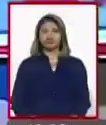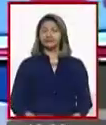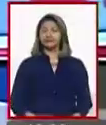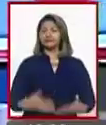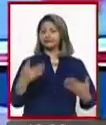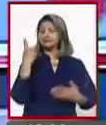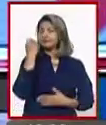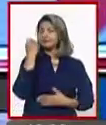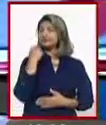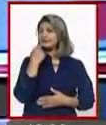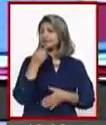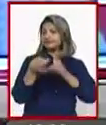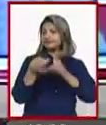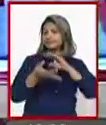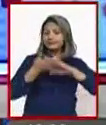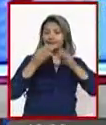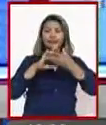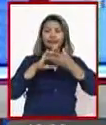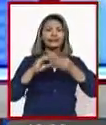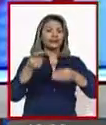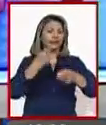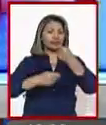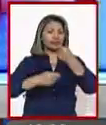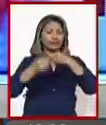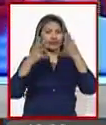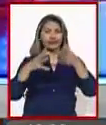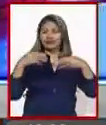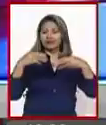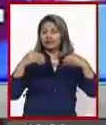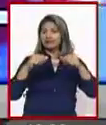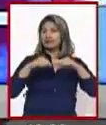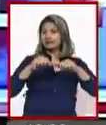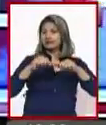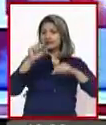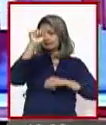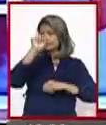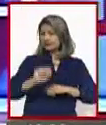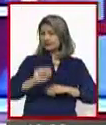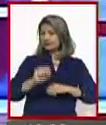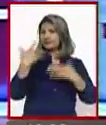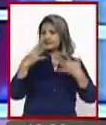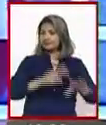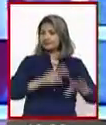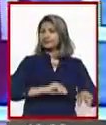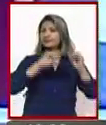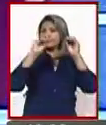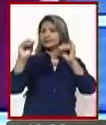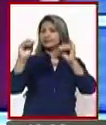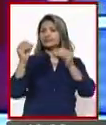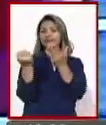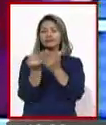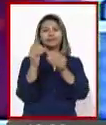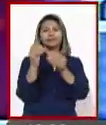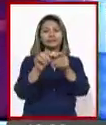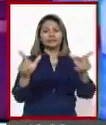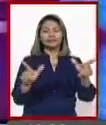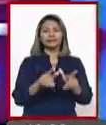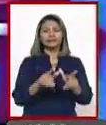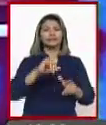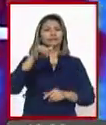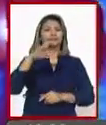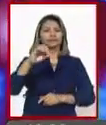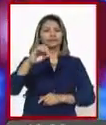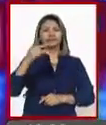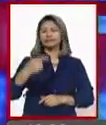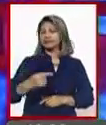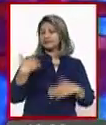Hace minutos atrás le estábamos comentando que los comerciantes del mercado Abasto Sur ya se estaban trasladando hasta las nuevas instalaciones. Juan Carlos